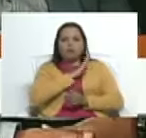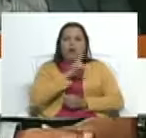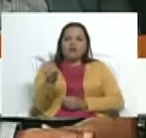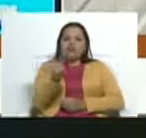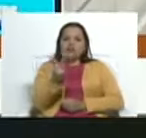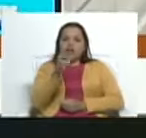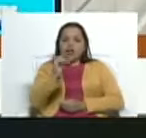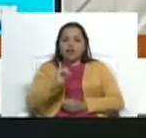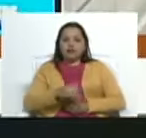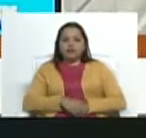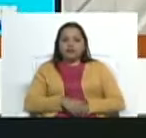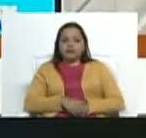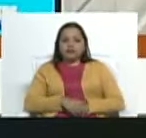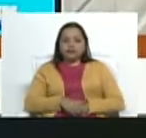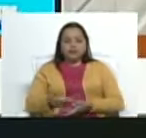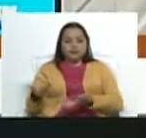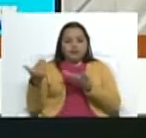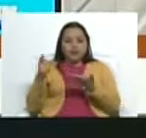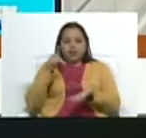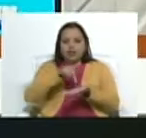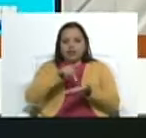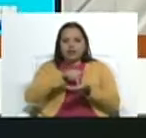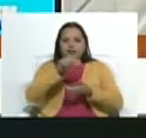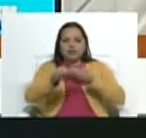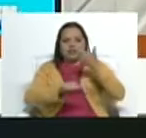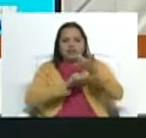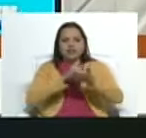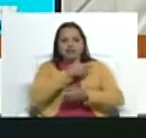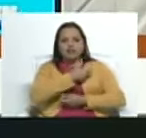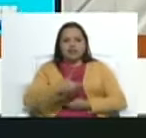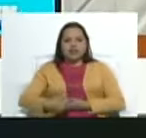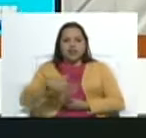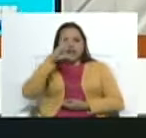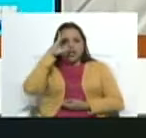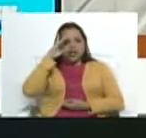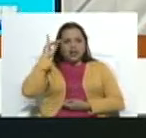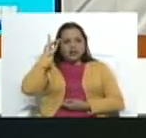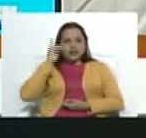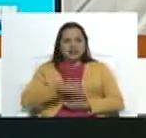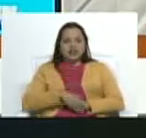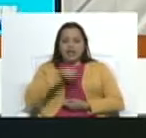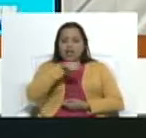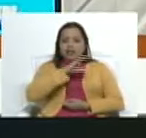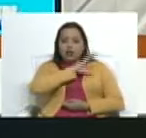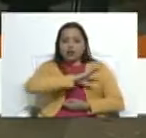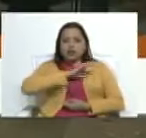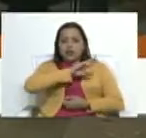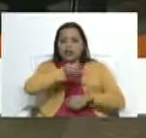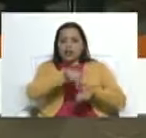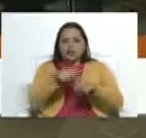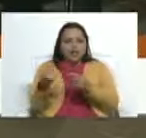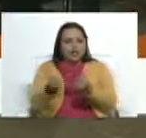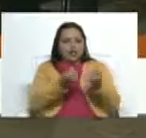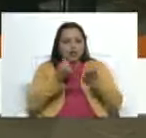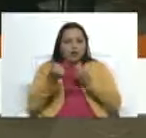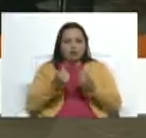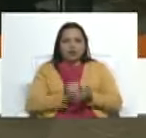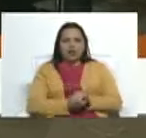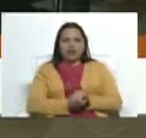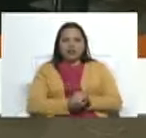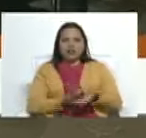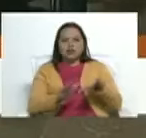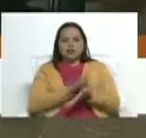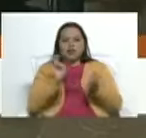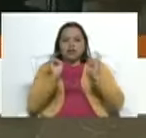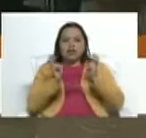Venezuela. Bien, en la intervención de la vicepresidenta ejecutiva de la República, doctora Delcy Rodríguez, en este Consejo Nacional de Economía Productiva, capítulo